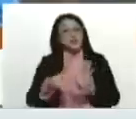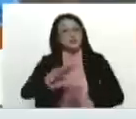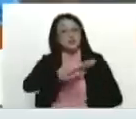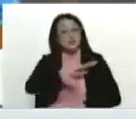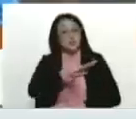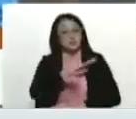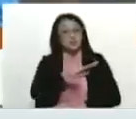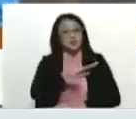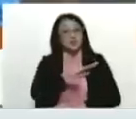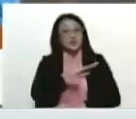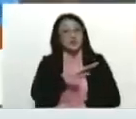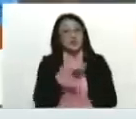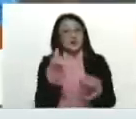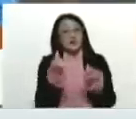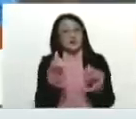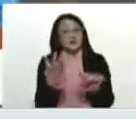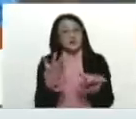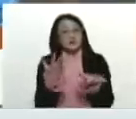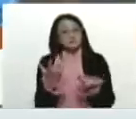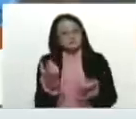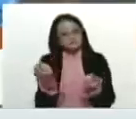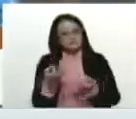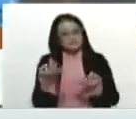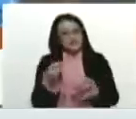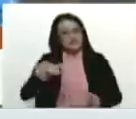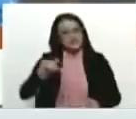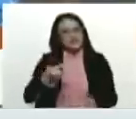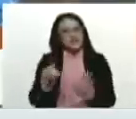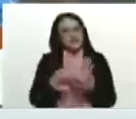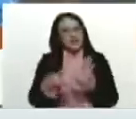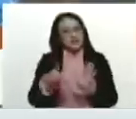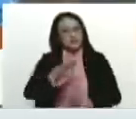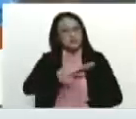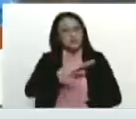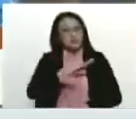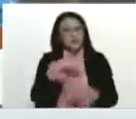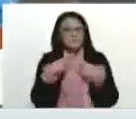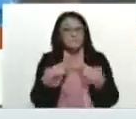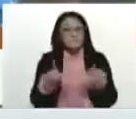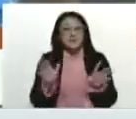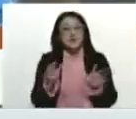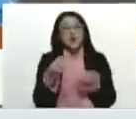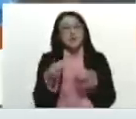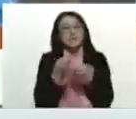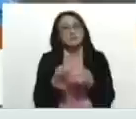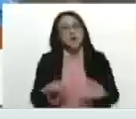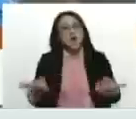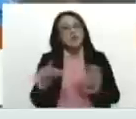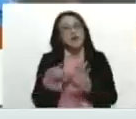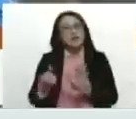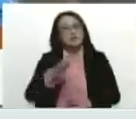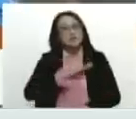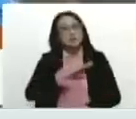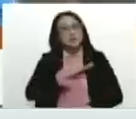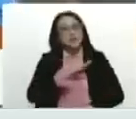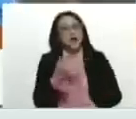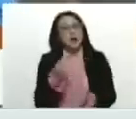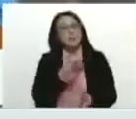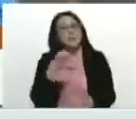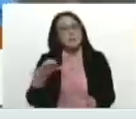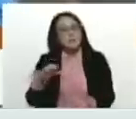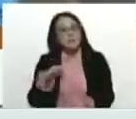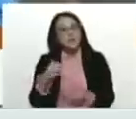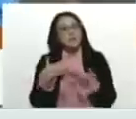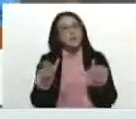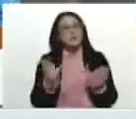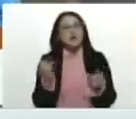nadie está con derecho de propiedad se requiere una sociedad derecho de propiedad pero Cómo se distribuye esos derechos de propiedad que es público que es privado Cómo se